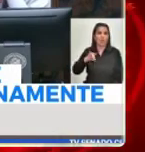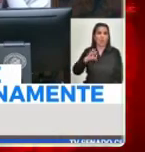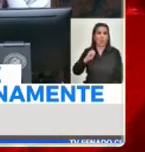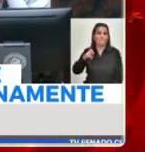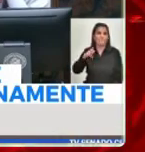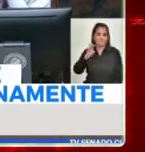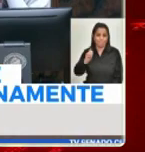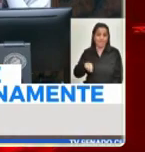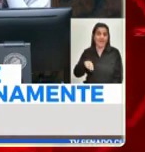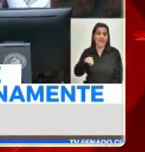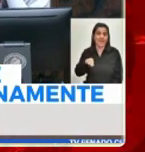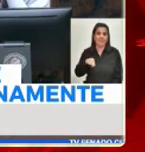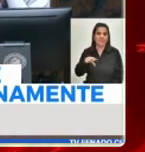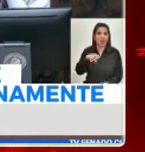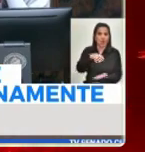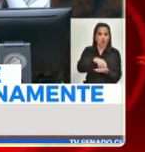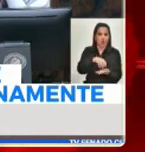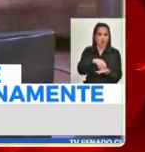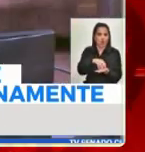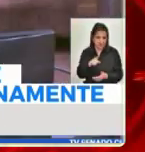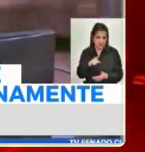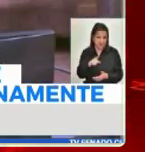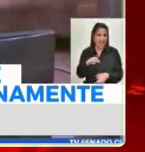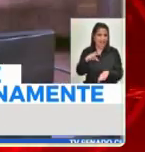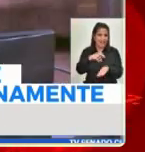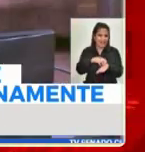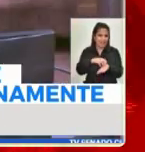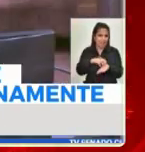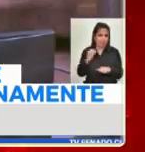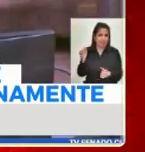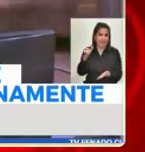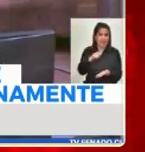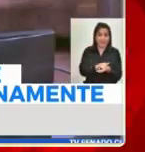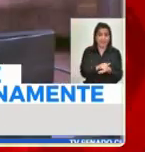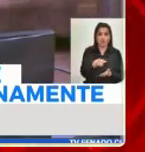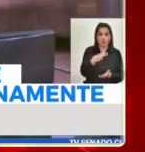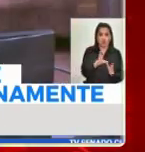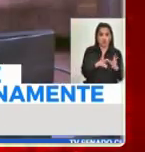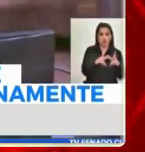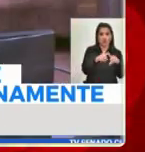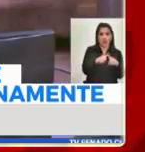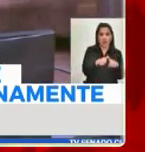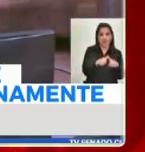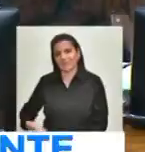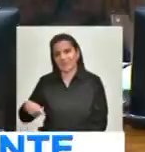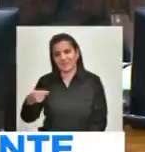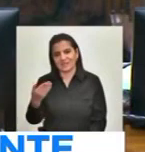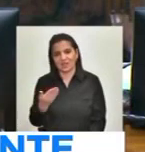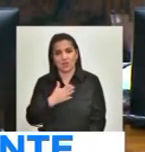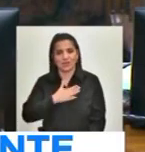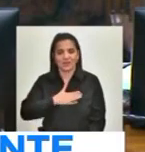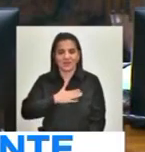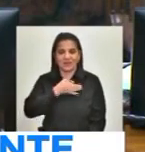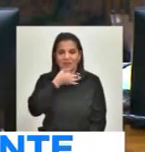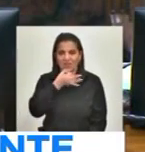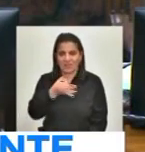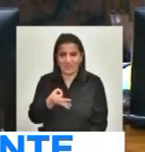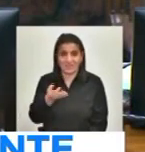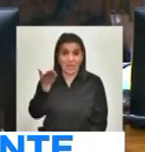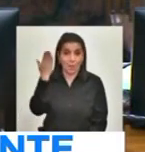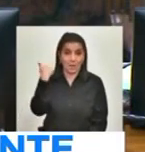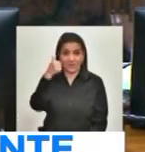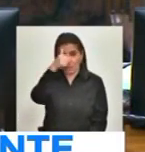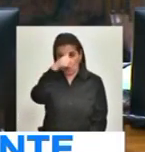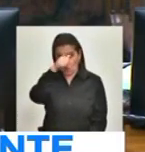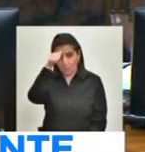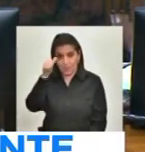no traslado aeromédico de un paciente desde Melinca que posteriormente falleció. Señalar que el pasado domingo